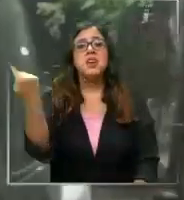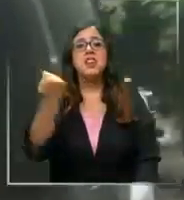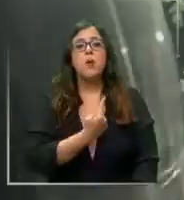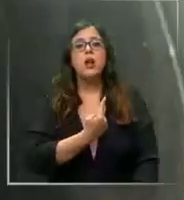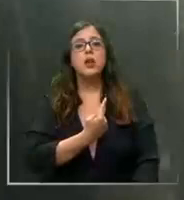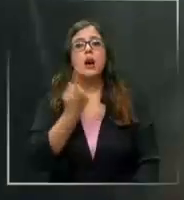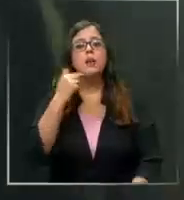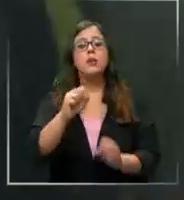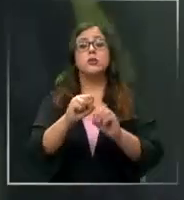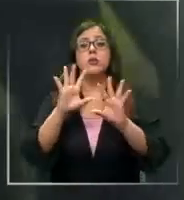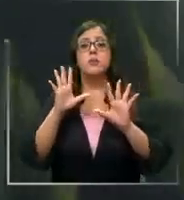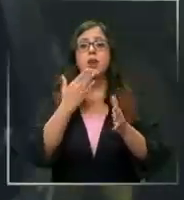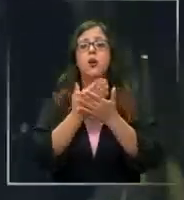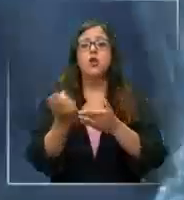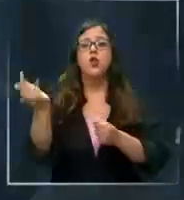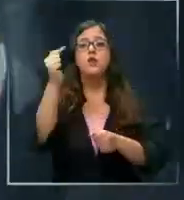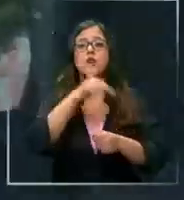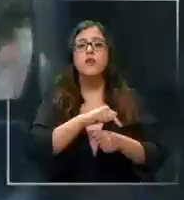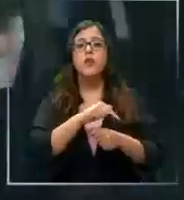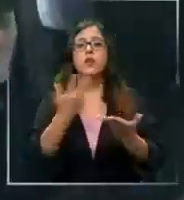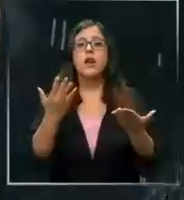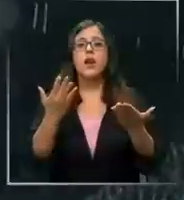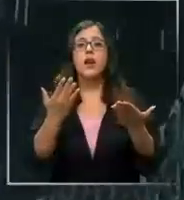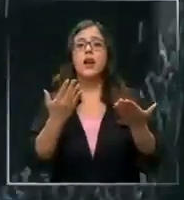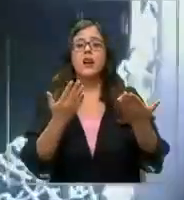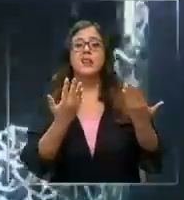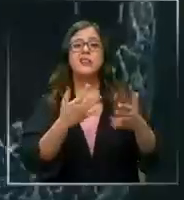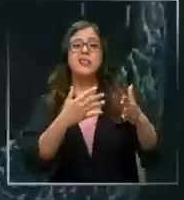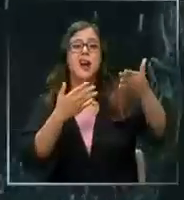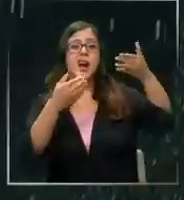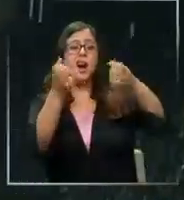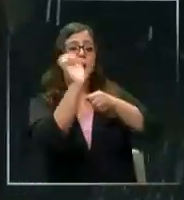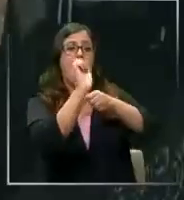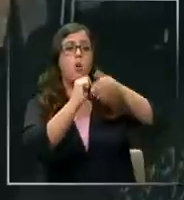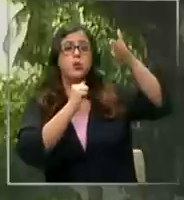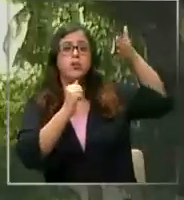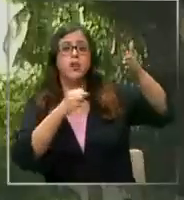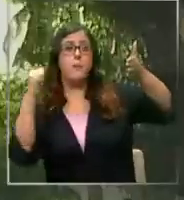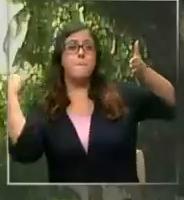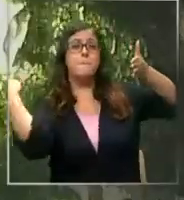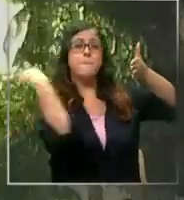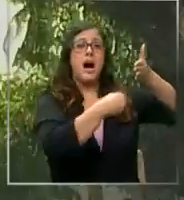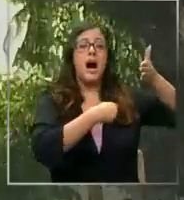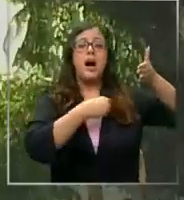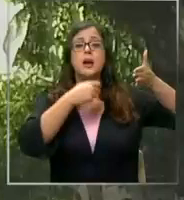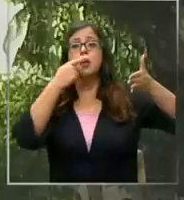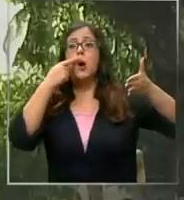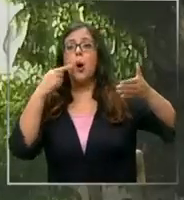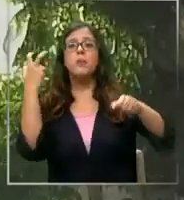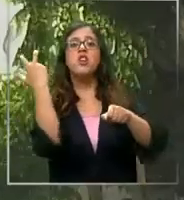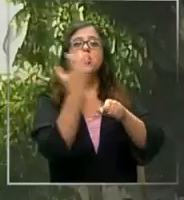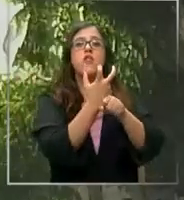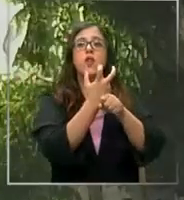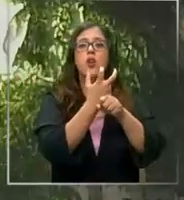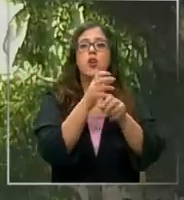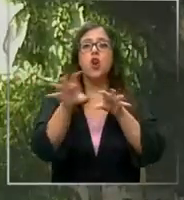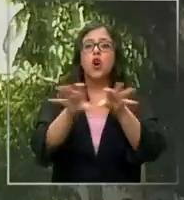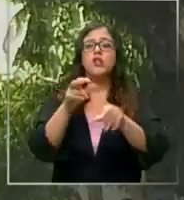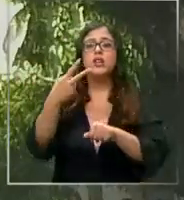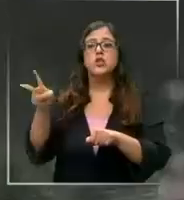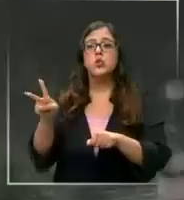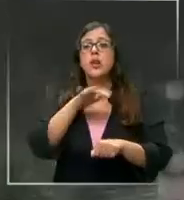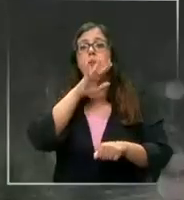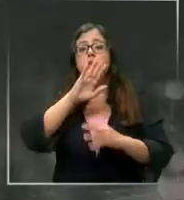Pero sorpresa, cuando volvió, su ventana estaba quebrada. El hombre, en vez de cuidarle el vehículo, robó sus pertenencias. Minutos